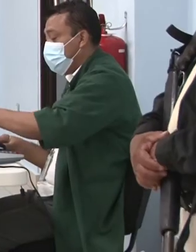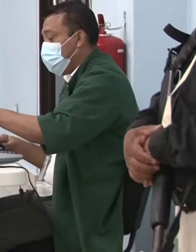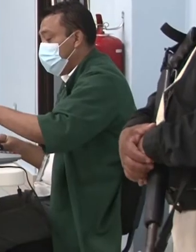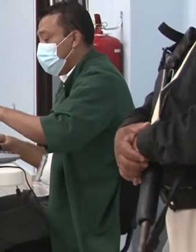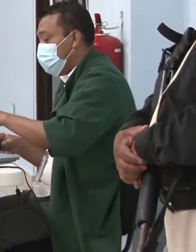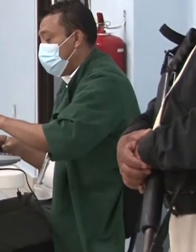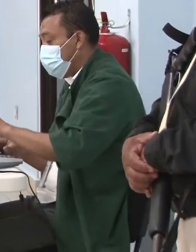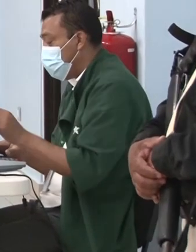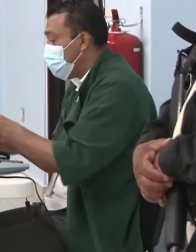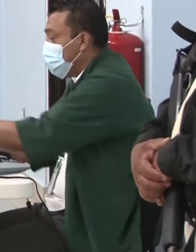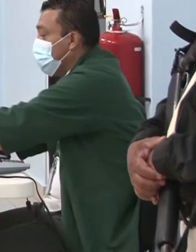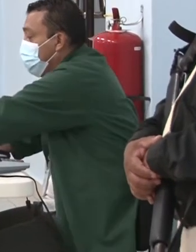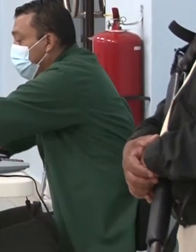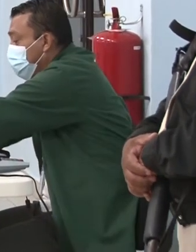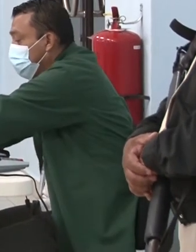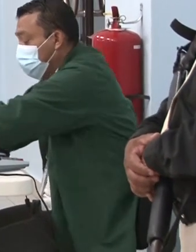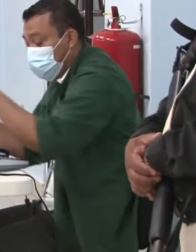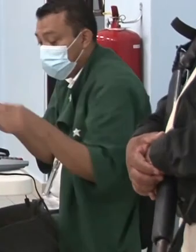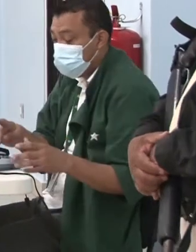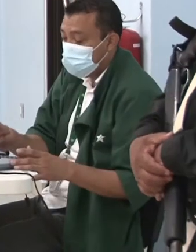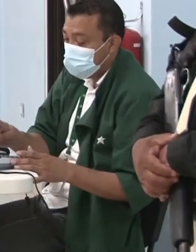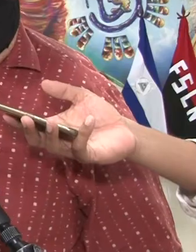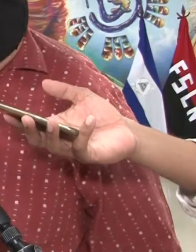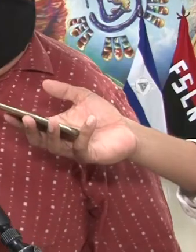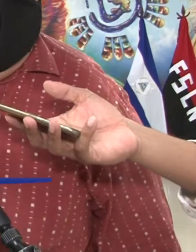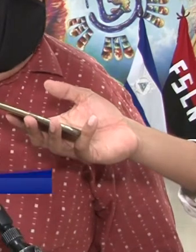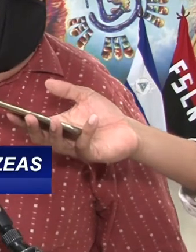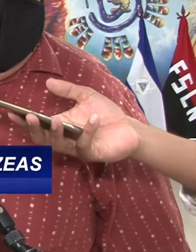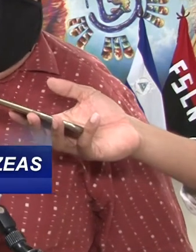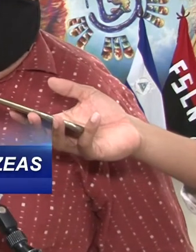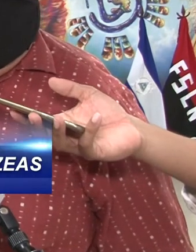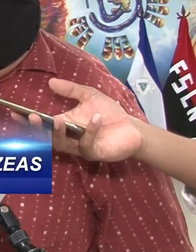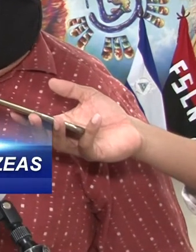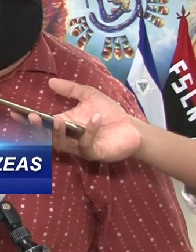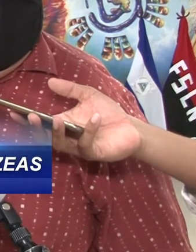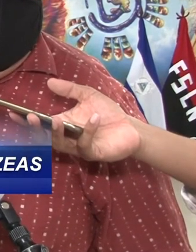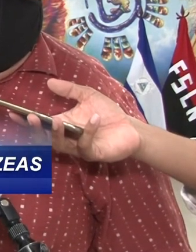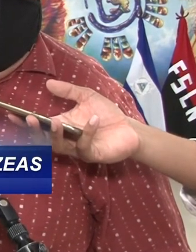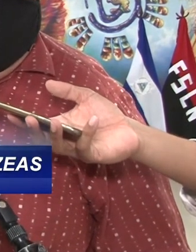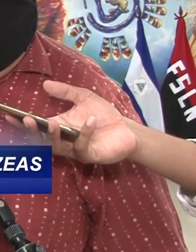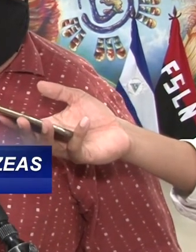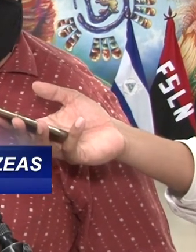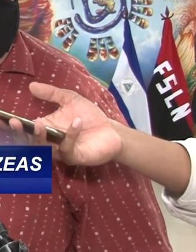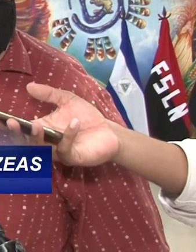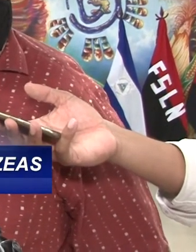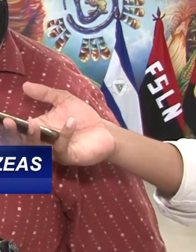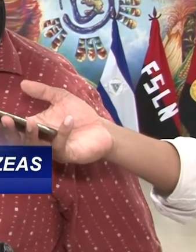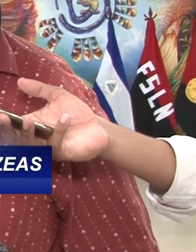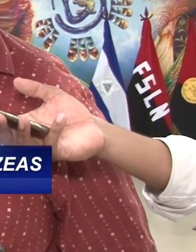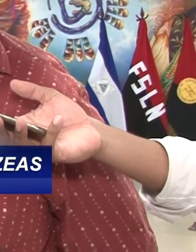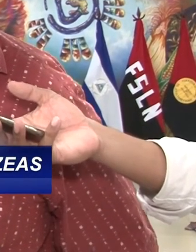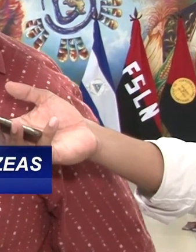pago adelantado de diciembre a los trabajadores de la educación pública. Aquí se guarda la distancia, entramos con mascarilla,